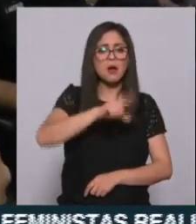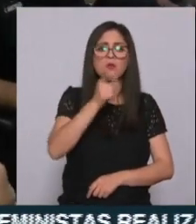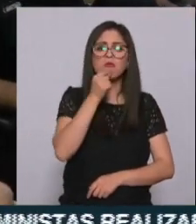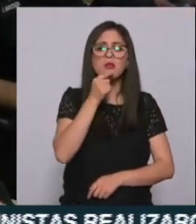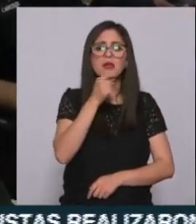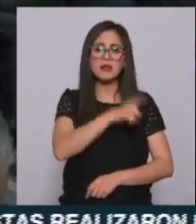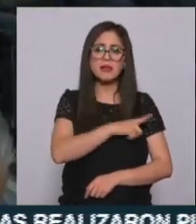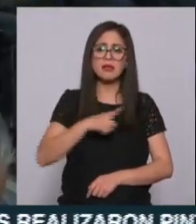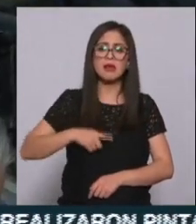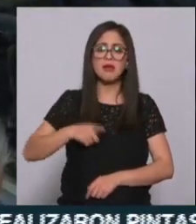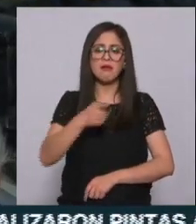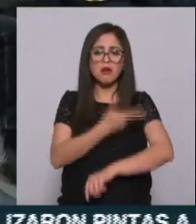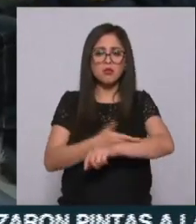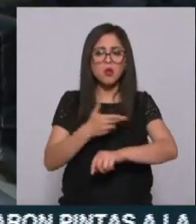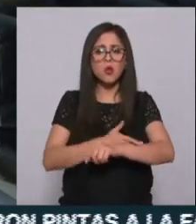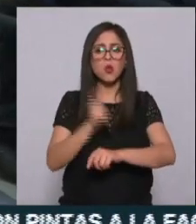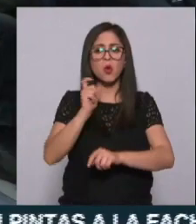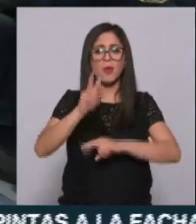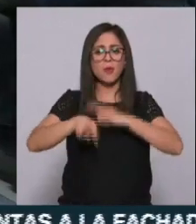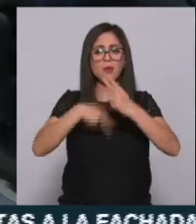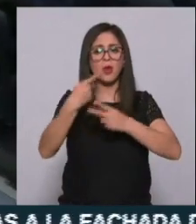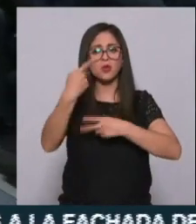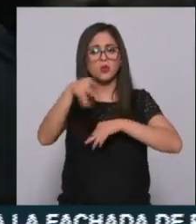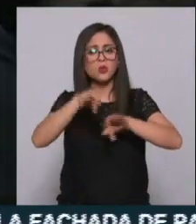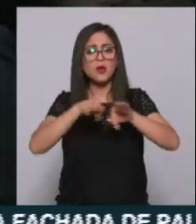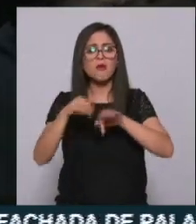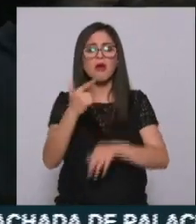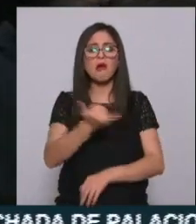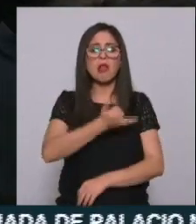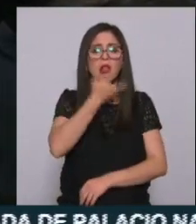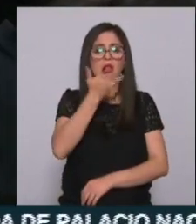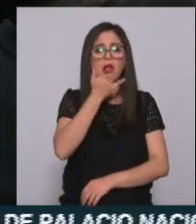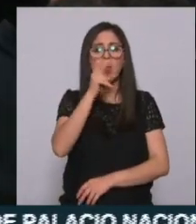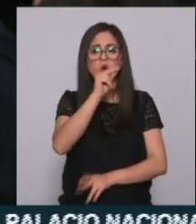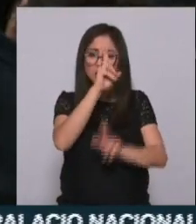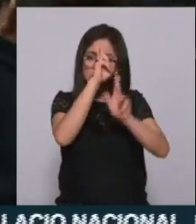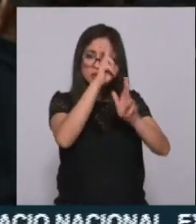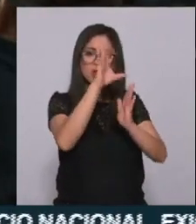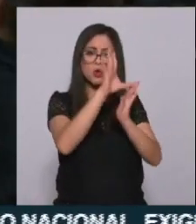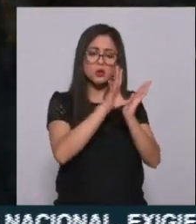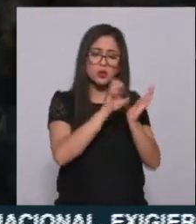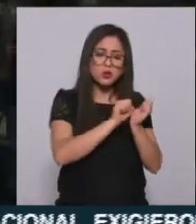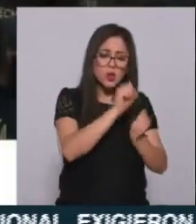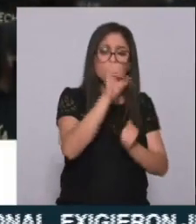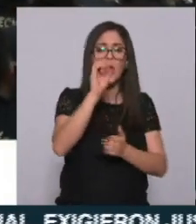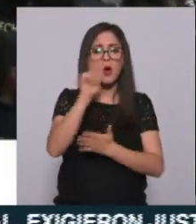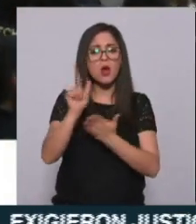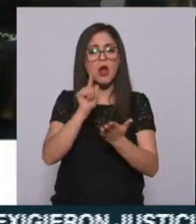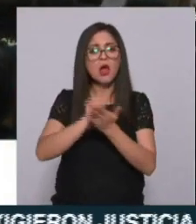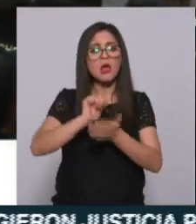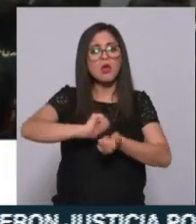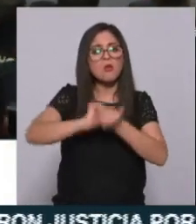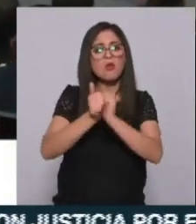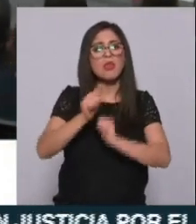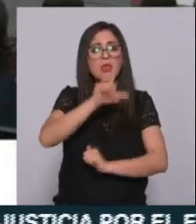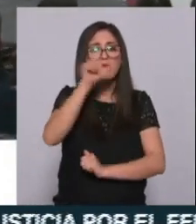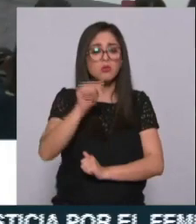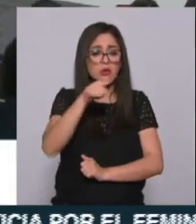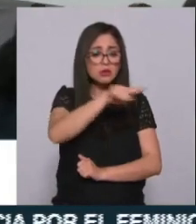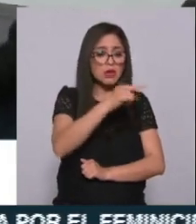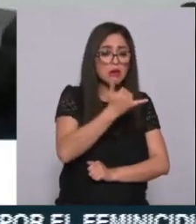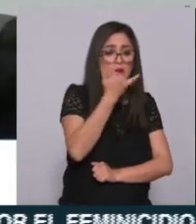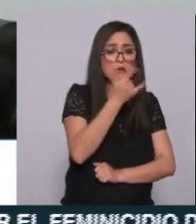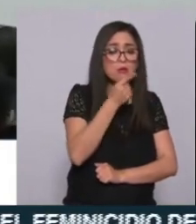tengan herramientas para que en su trabajo no cometan errores de constitucionalidad o ilegalidad que puedan generar que se ponga en libertad a